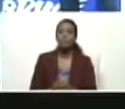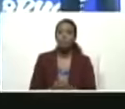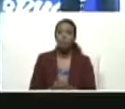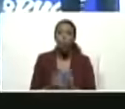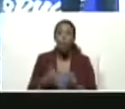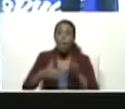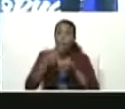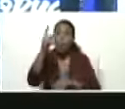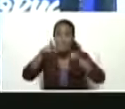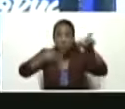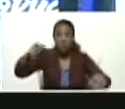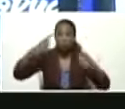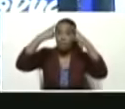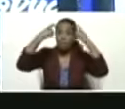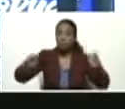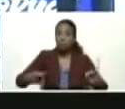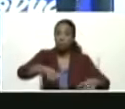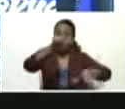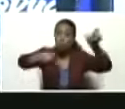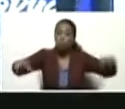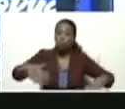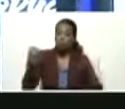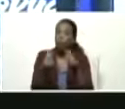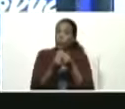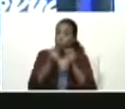con los mejores, con las mejores.